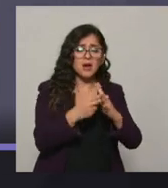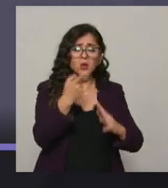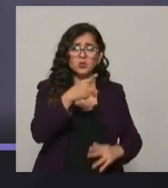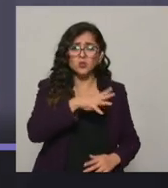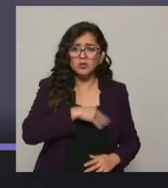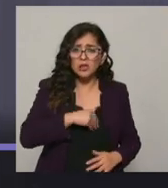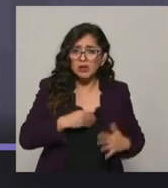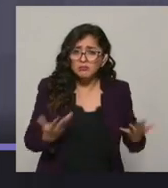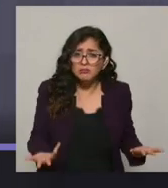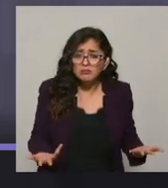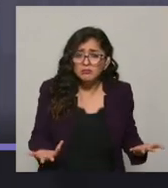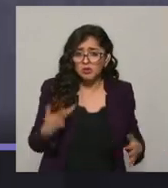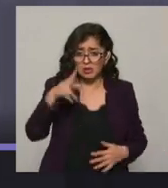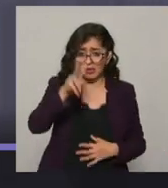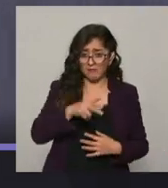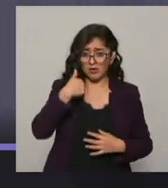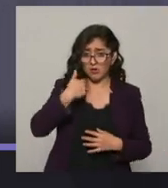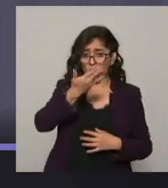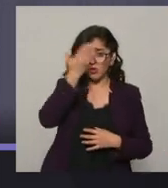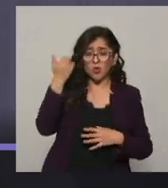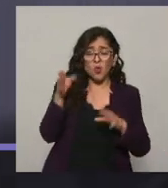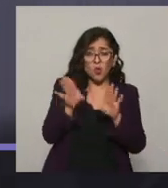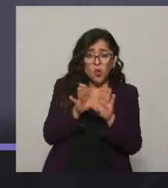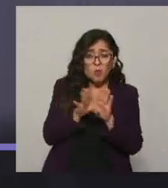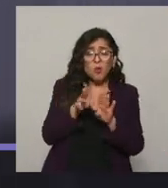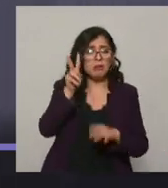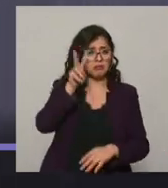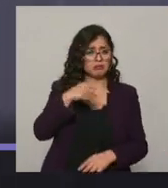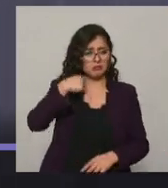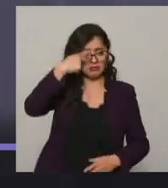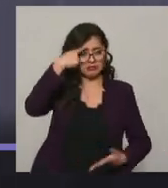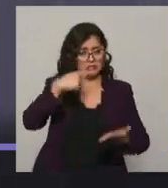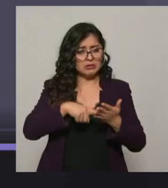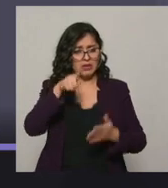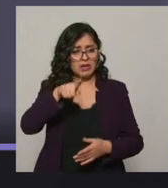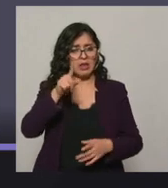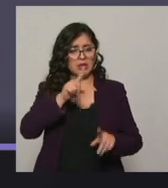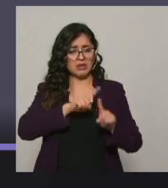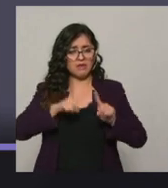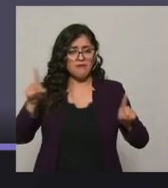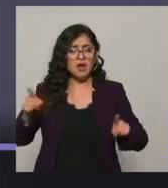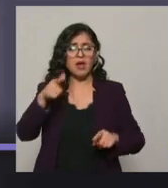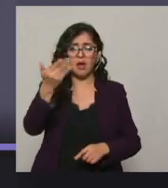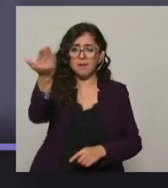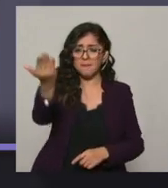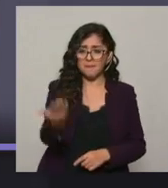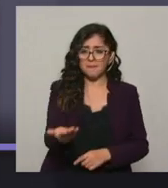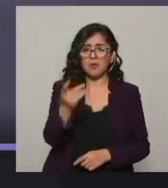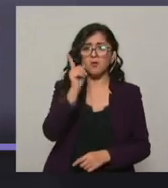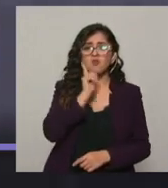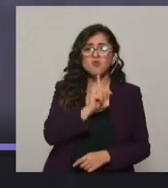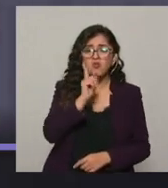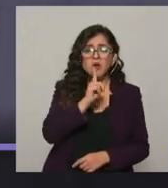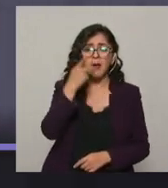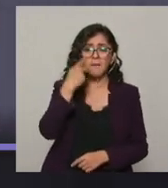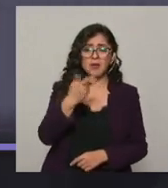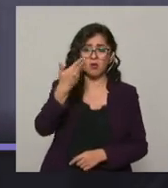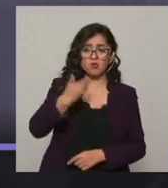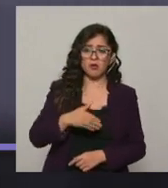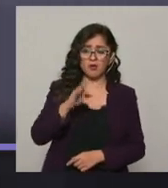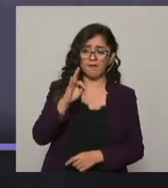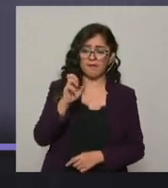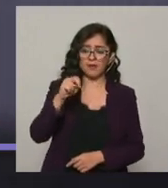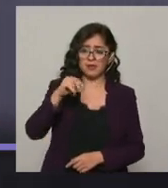la forma, porque creo que es muy complicado, pero sí creo que hay feministas como Frida, o más bien mujeres, porque sé que ella no se denomina